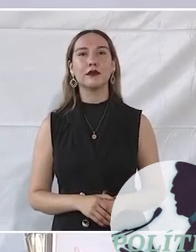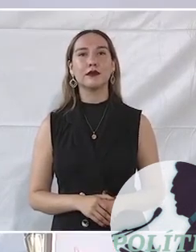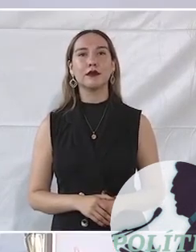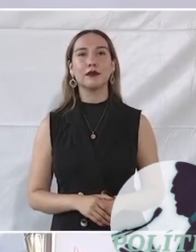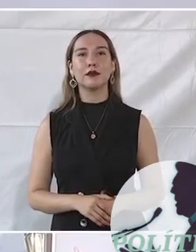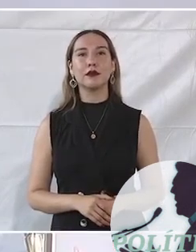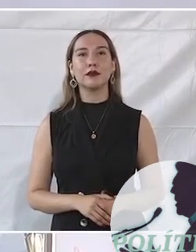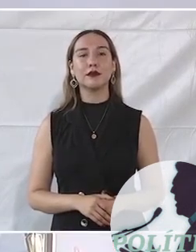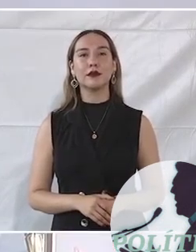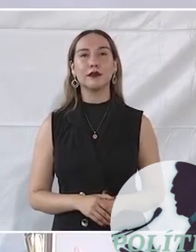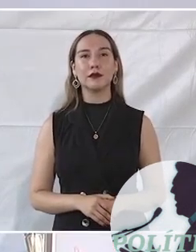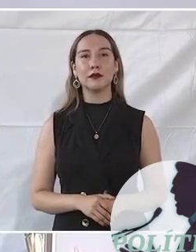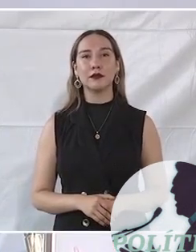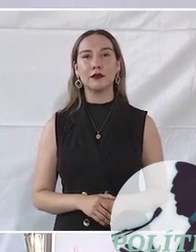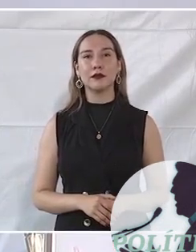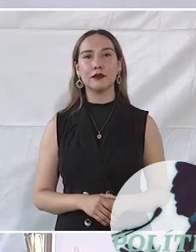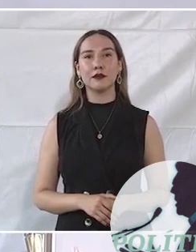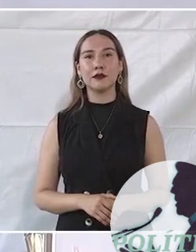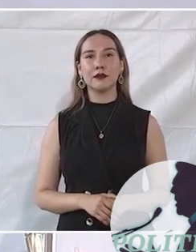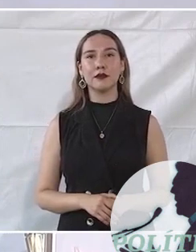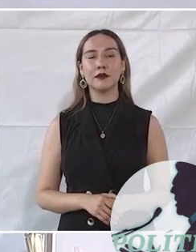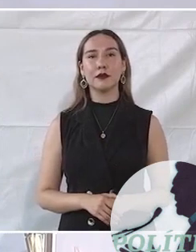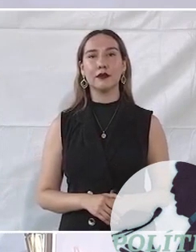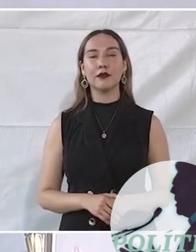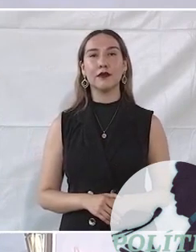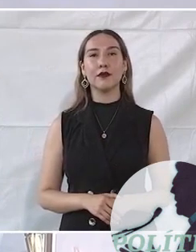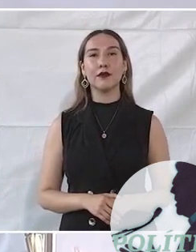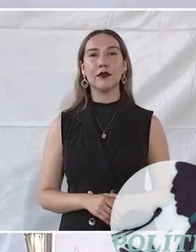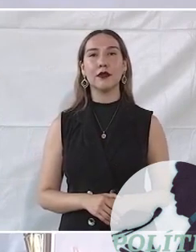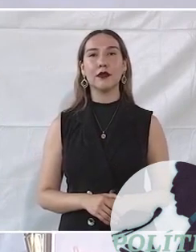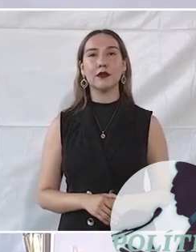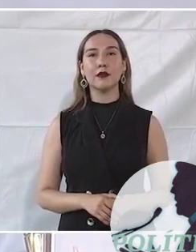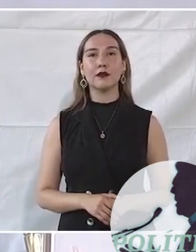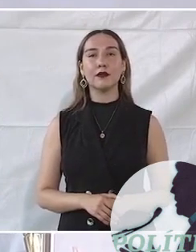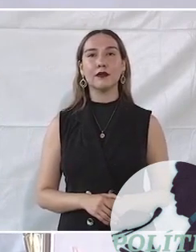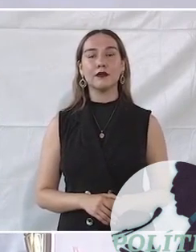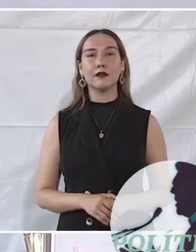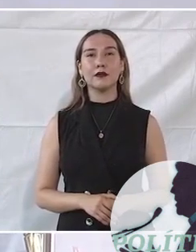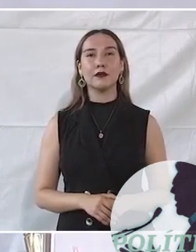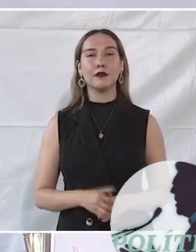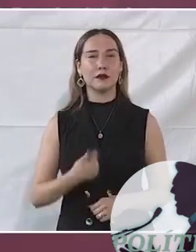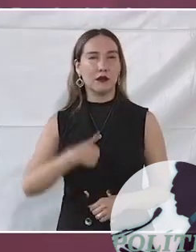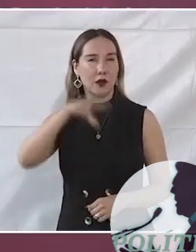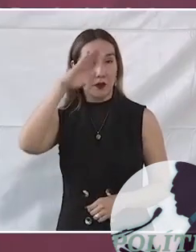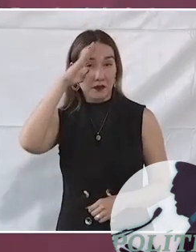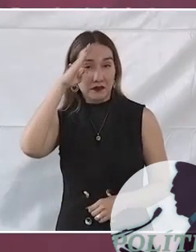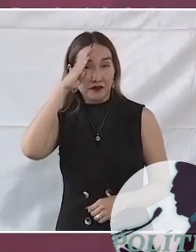el criterio de que no hay que tenerle mucho apego